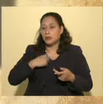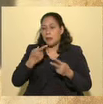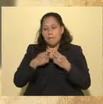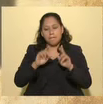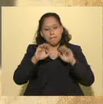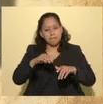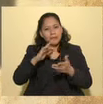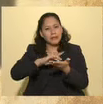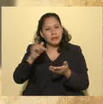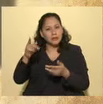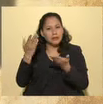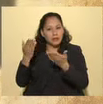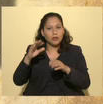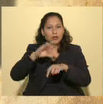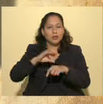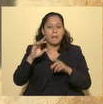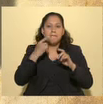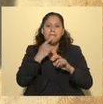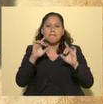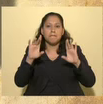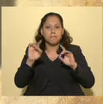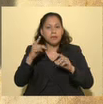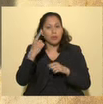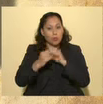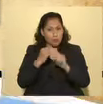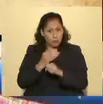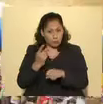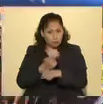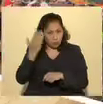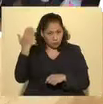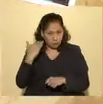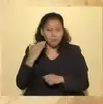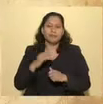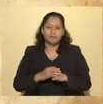empecé a trabajar con el doctor Mancera desde el año pasado. Y bueno, pues